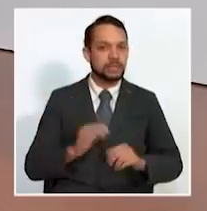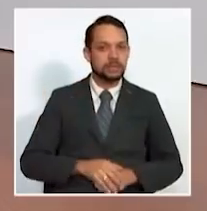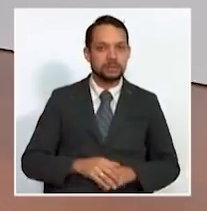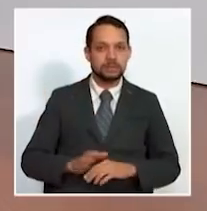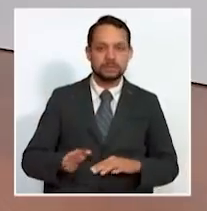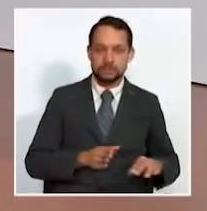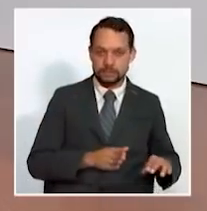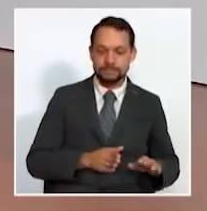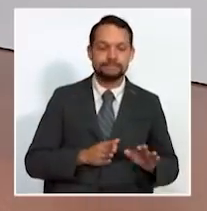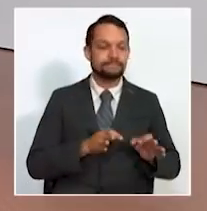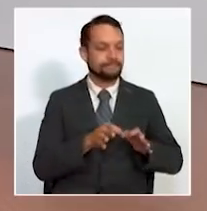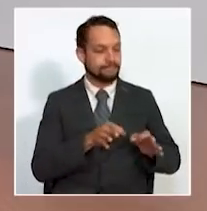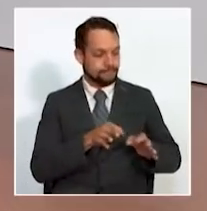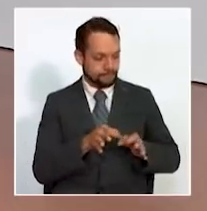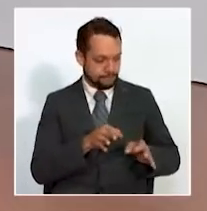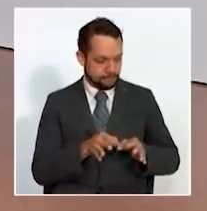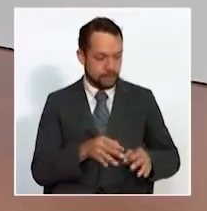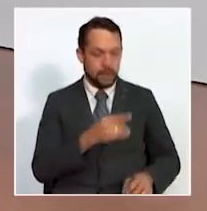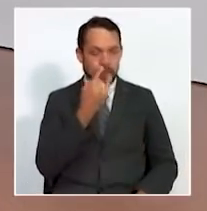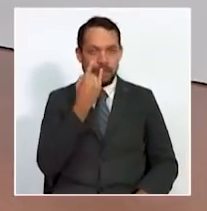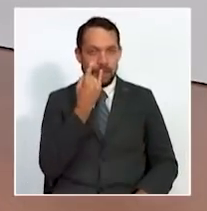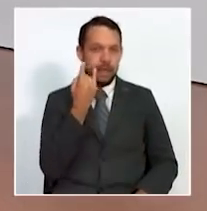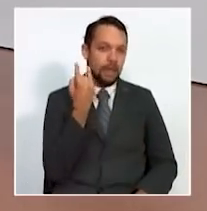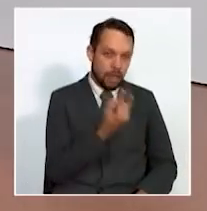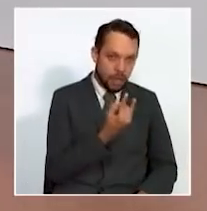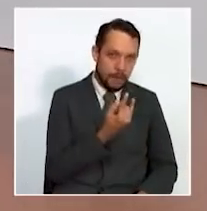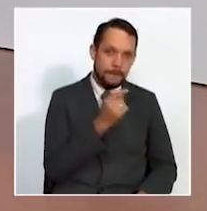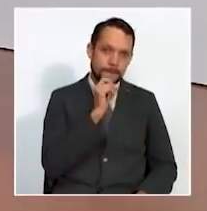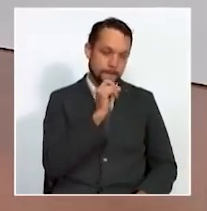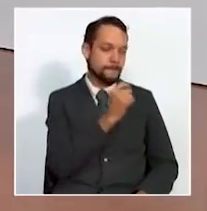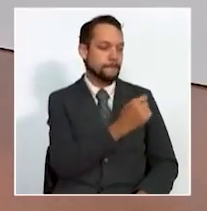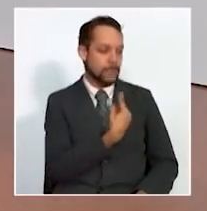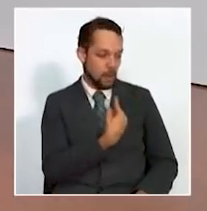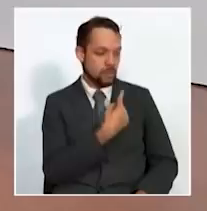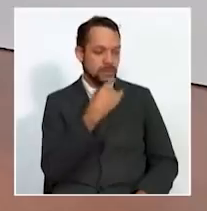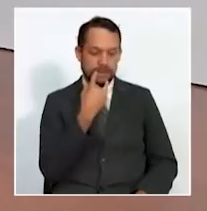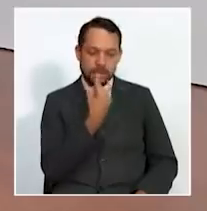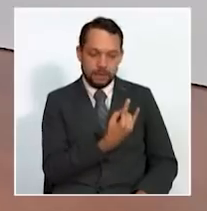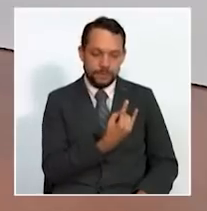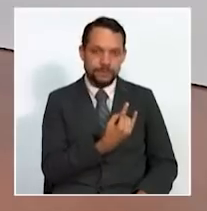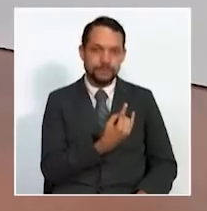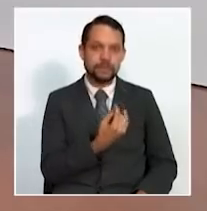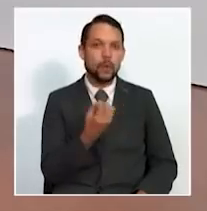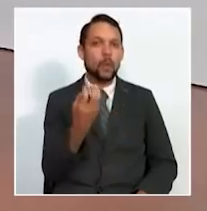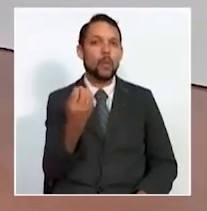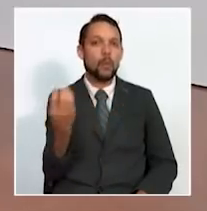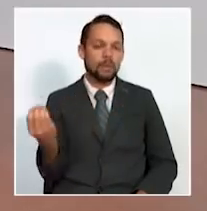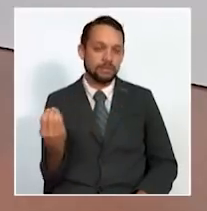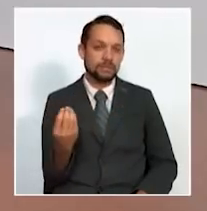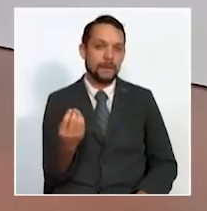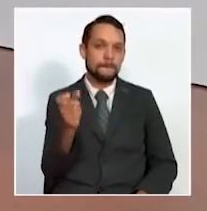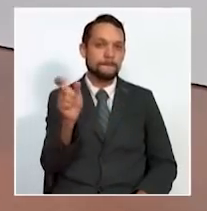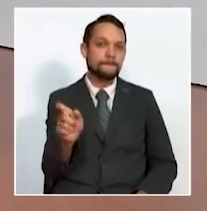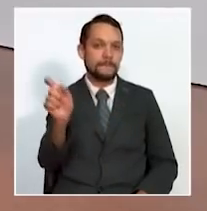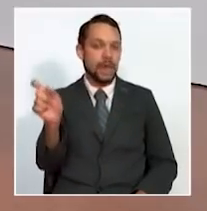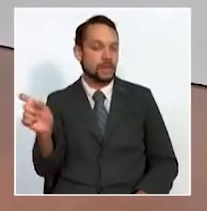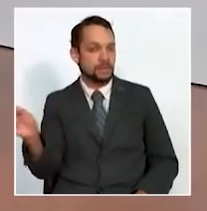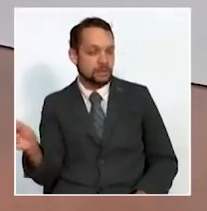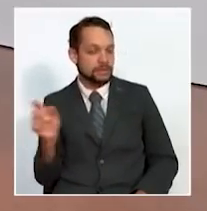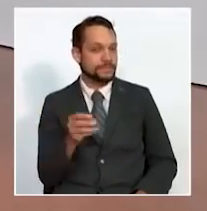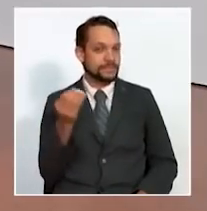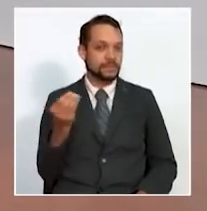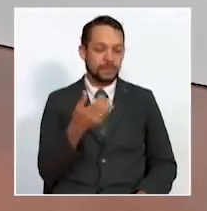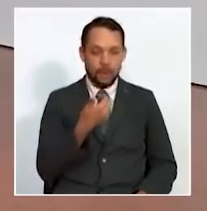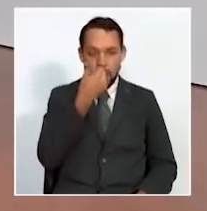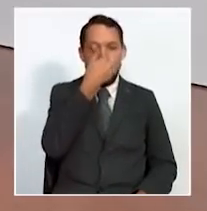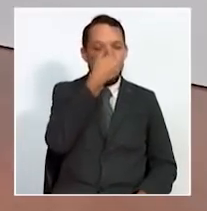Esa pregunta me parece muy interesante porque todos los pacientes llegan a utilizar en este tipo de patología los